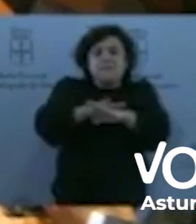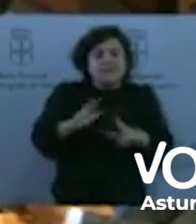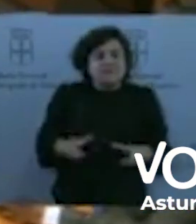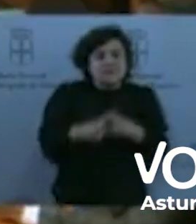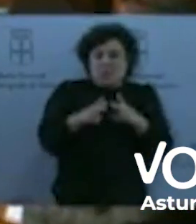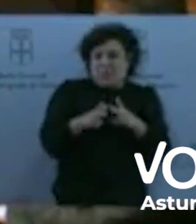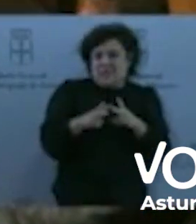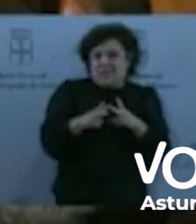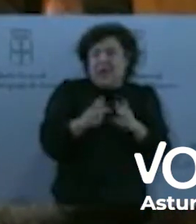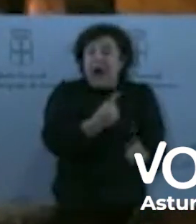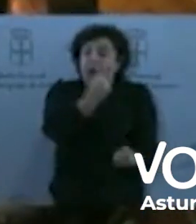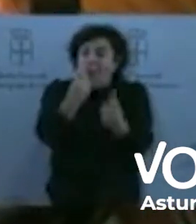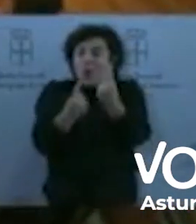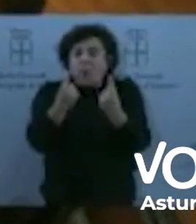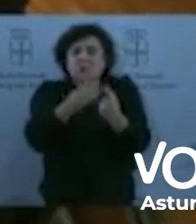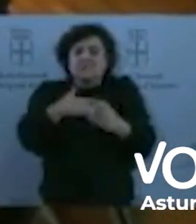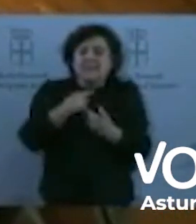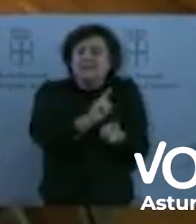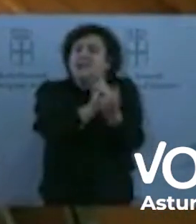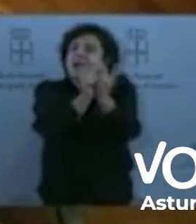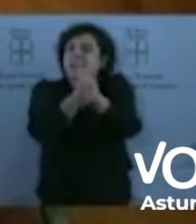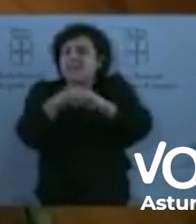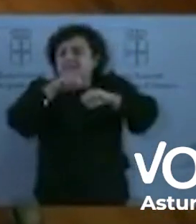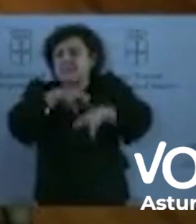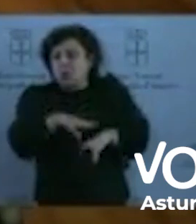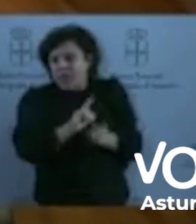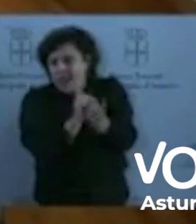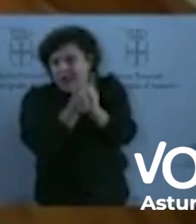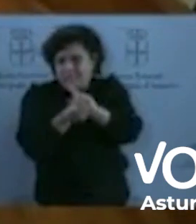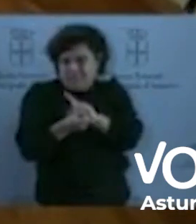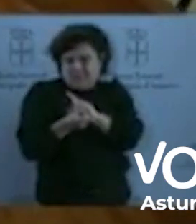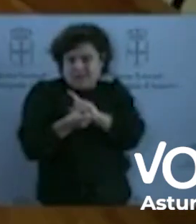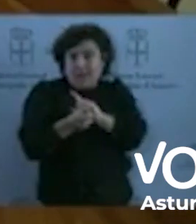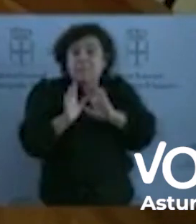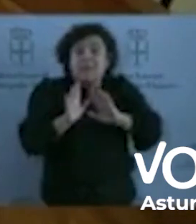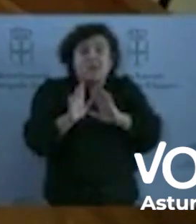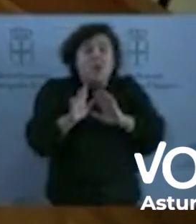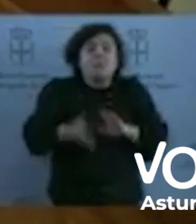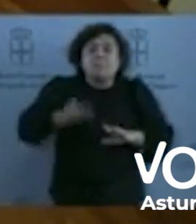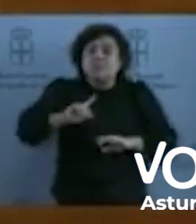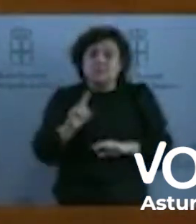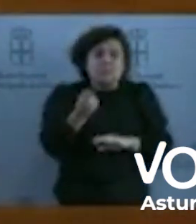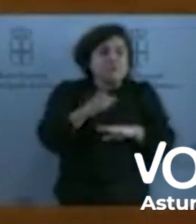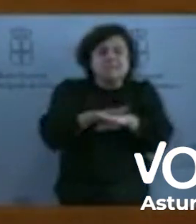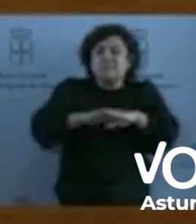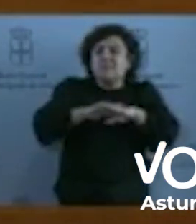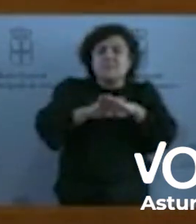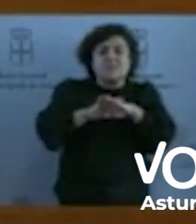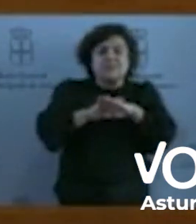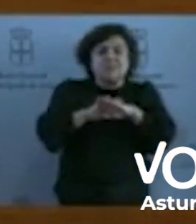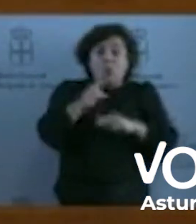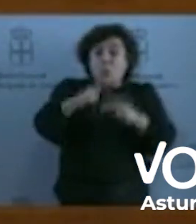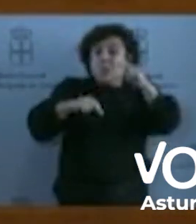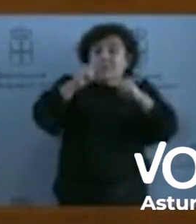historia. Lo más importante de un edificio son los cimientos, pero también lo son para la sociedad. Unos